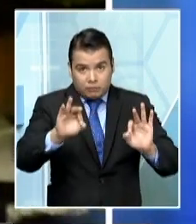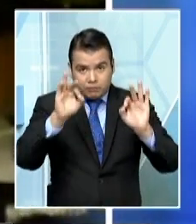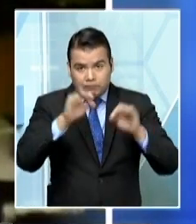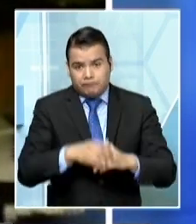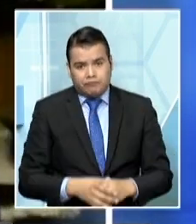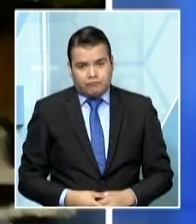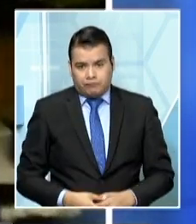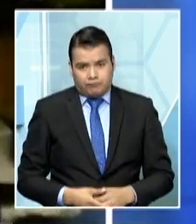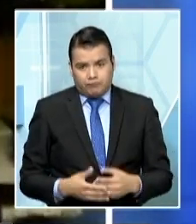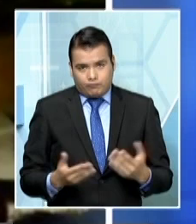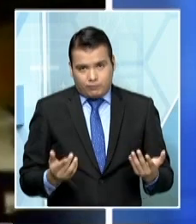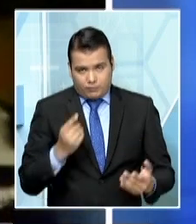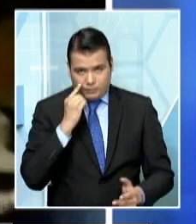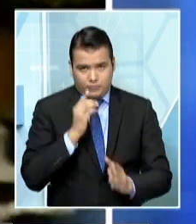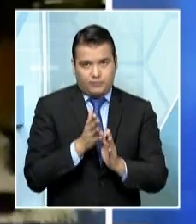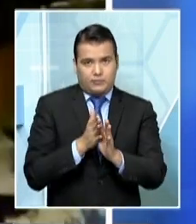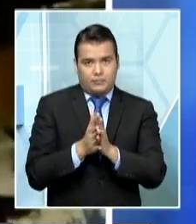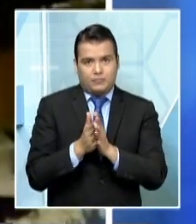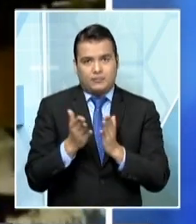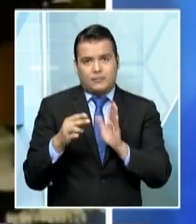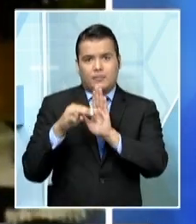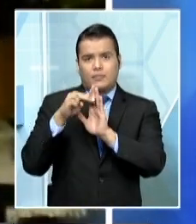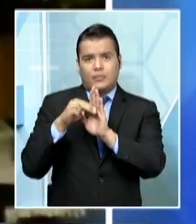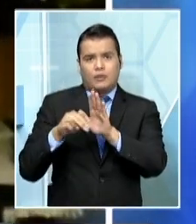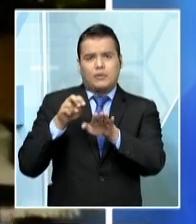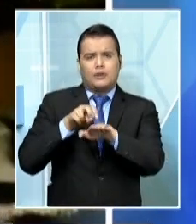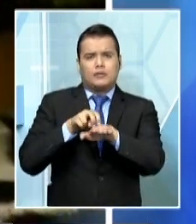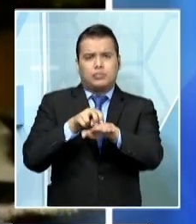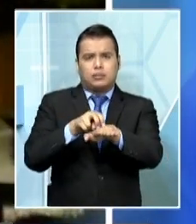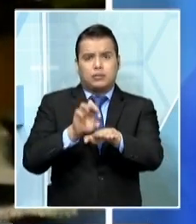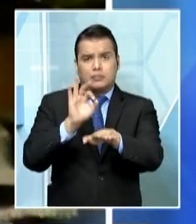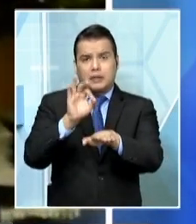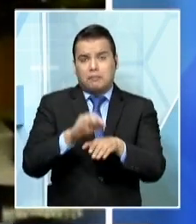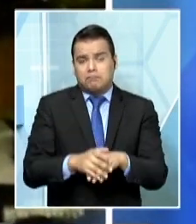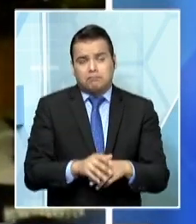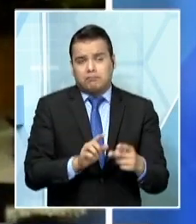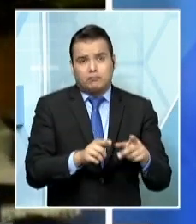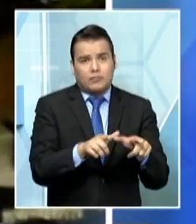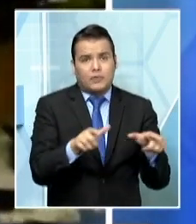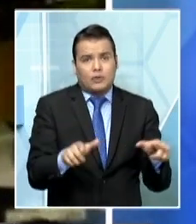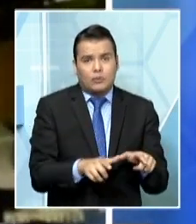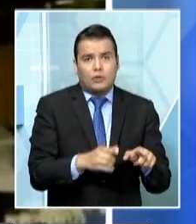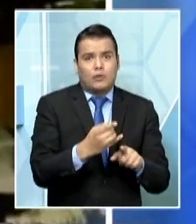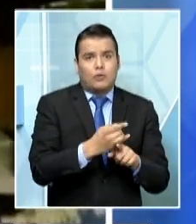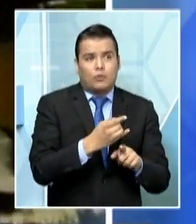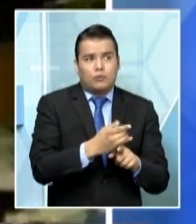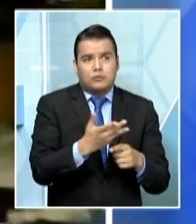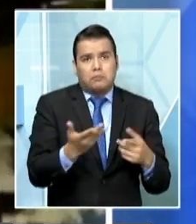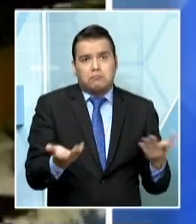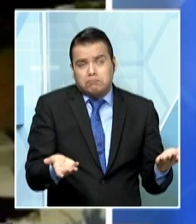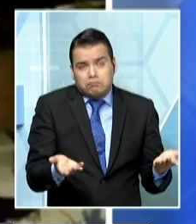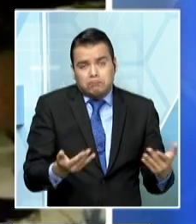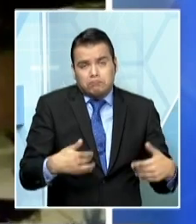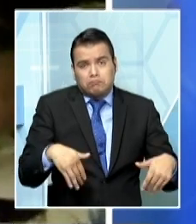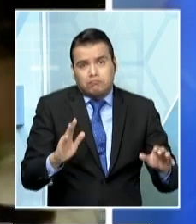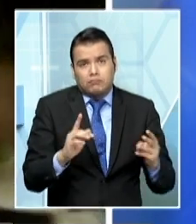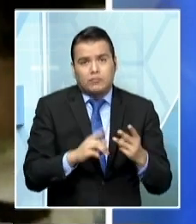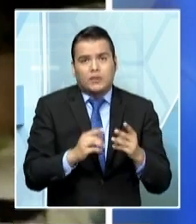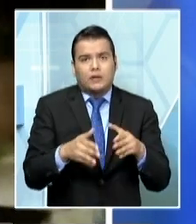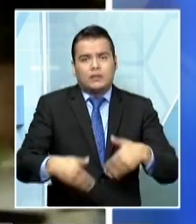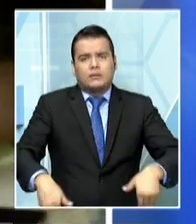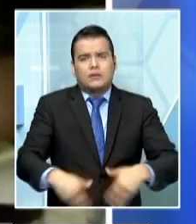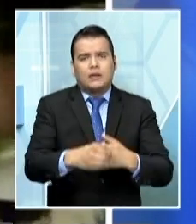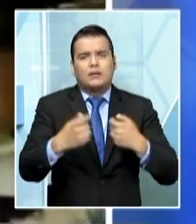lo vemos, por ejemplo, en el caso de las normas de tránsito, el uso de los suelos, las ventas ambulantes, entre otros.